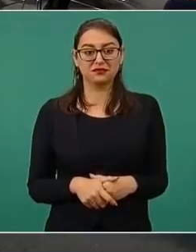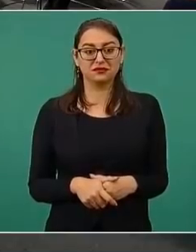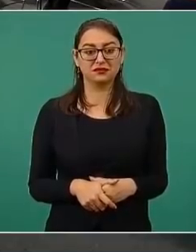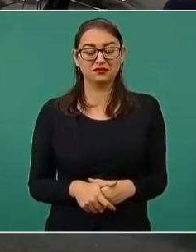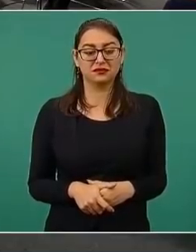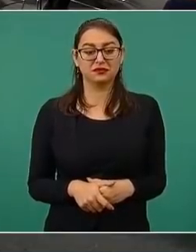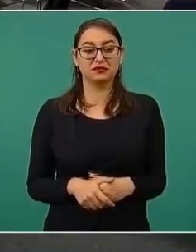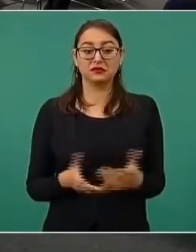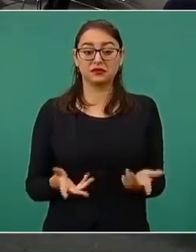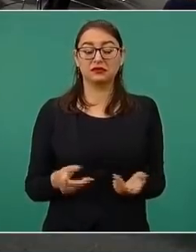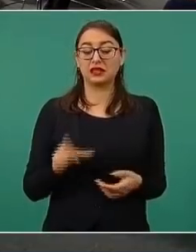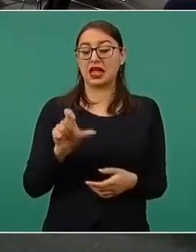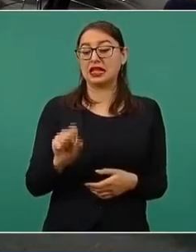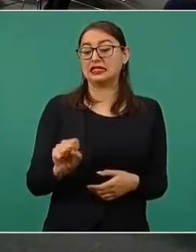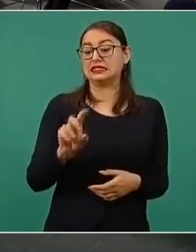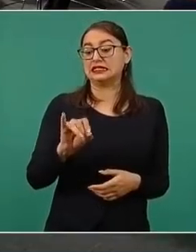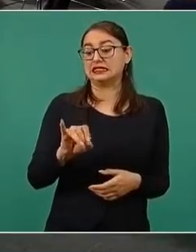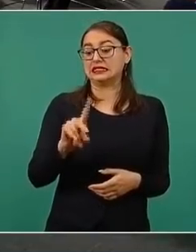el CIDE,